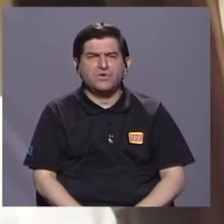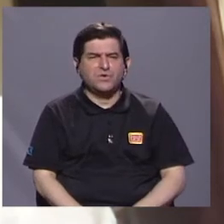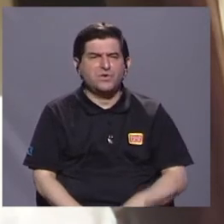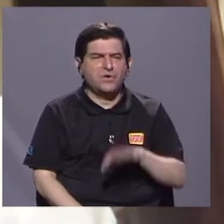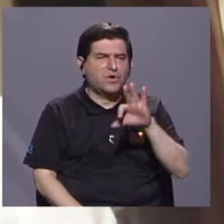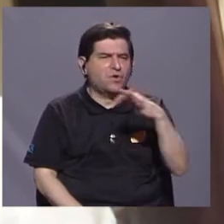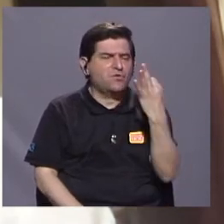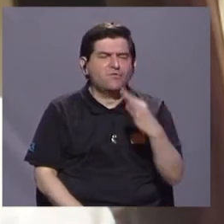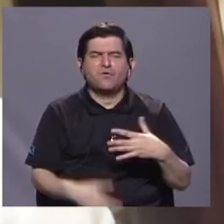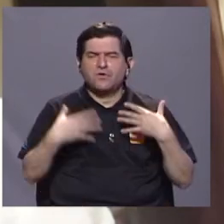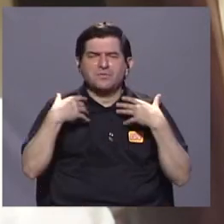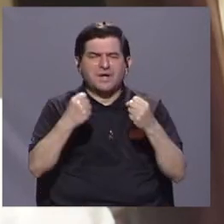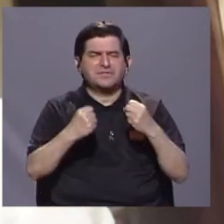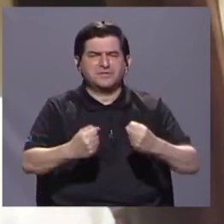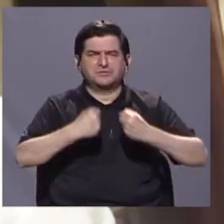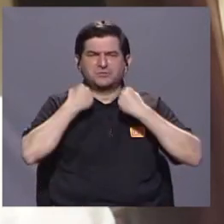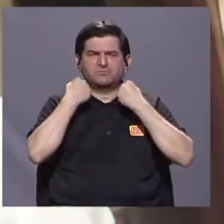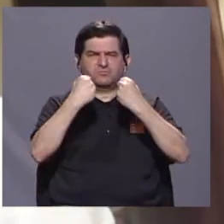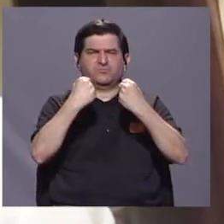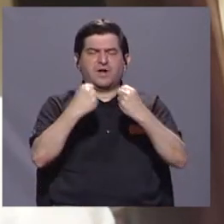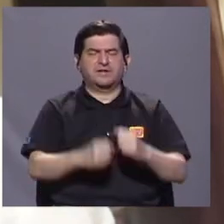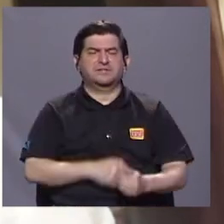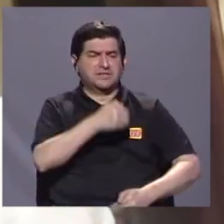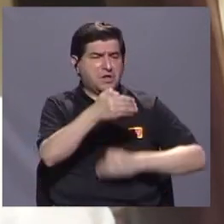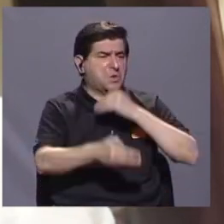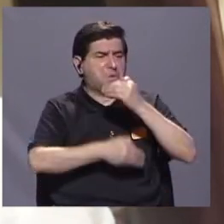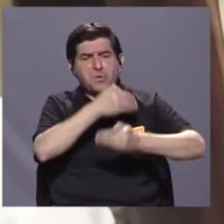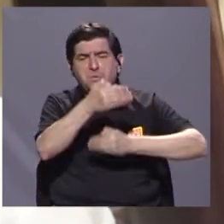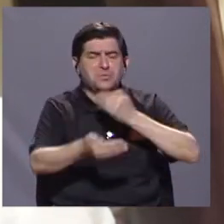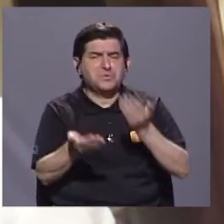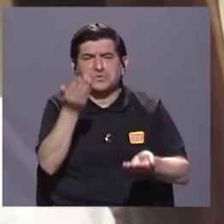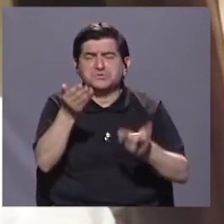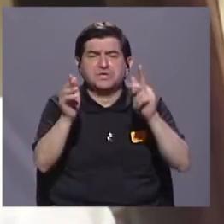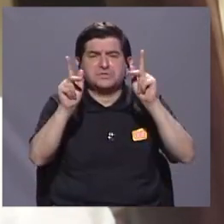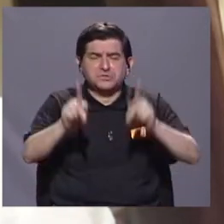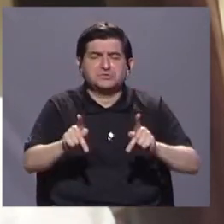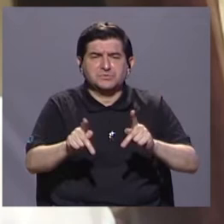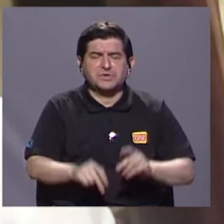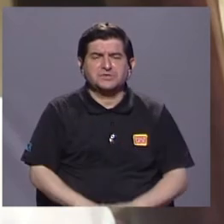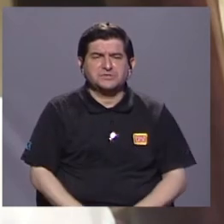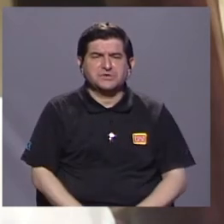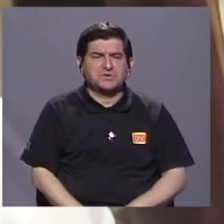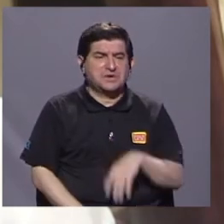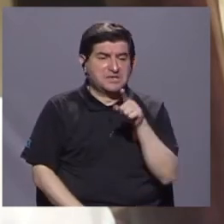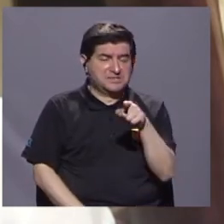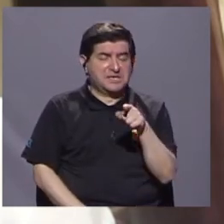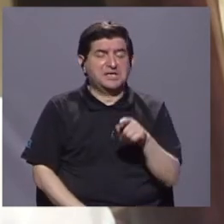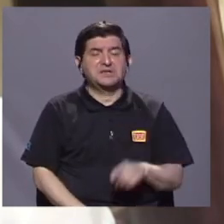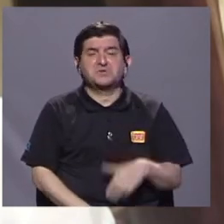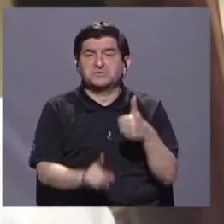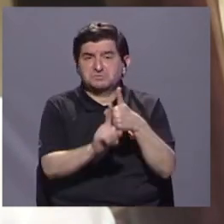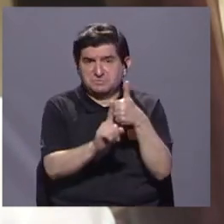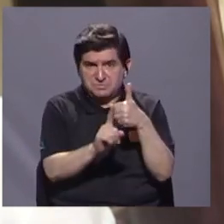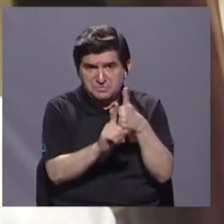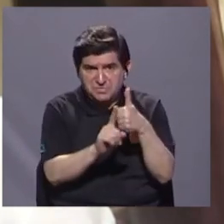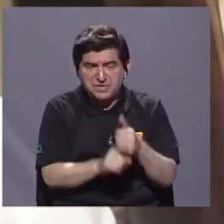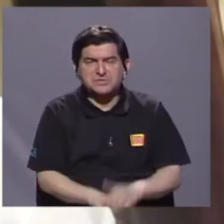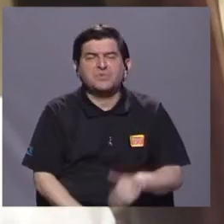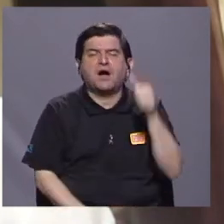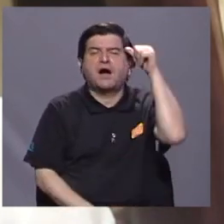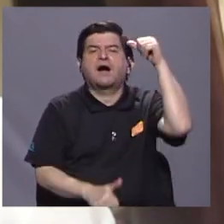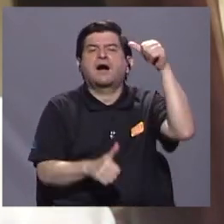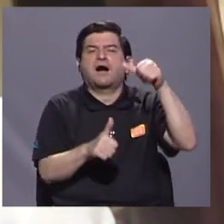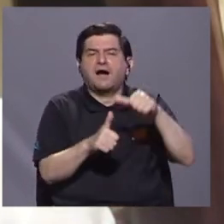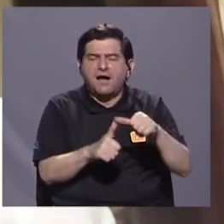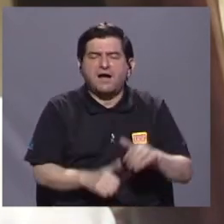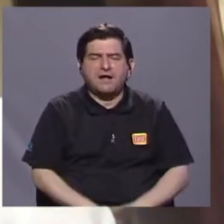medidas sanitarias tan fuertes, ya no habían procesos en los cuales la ciudadanía se tenía, digamos, tan presente el